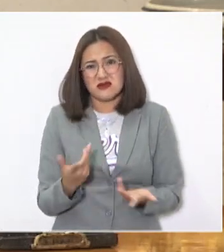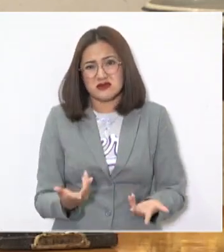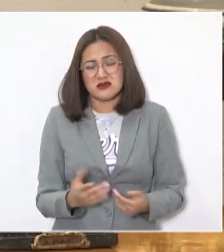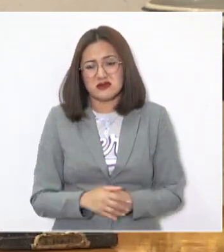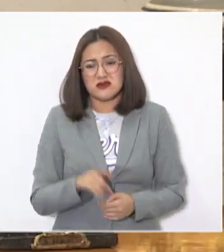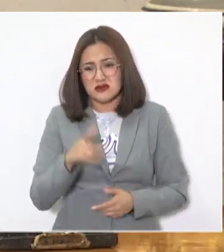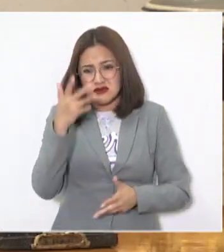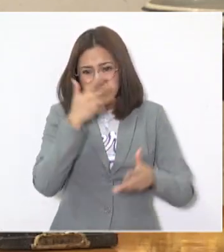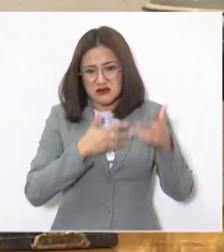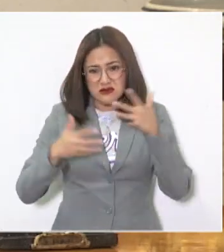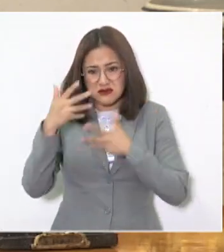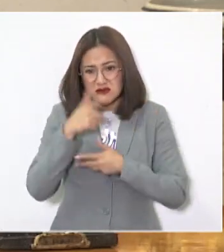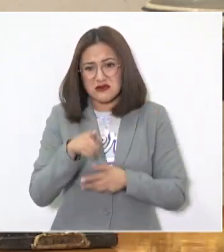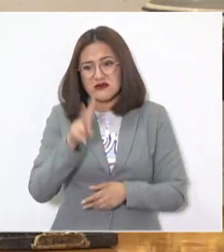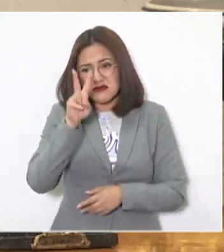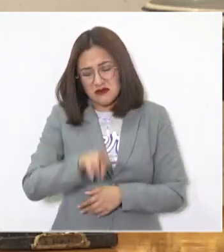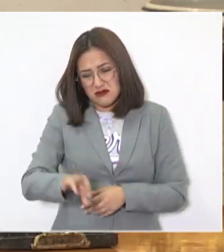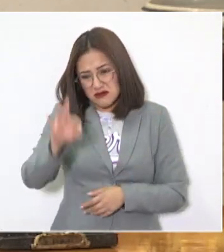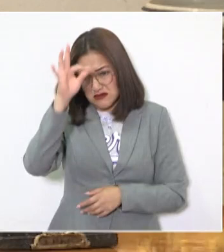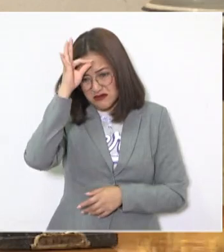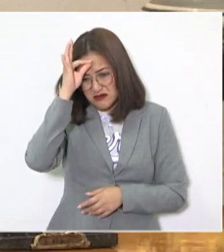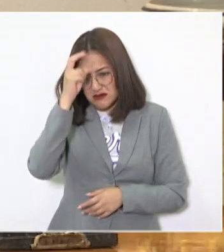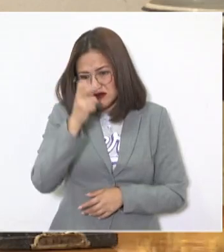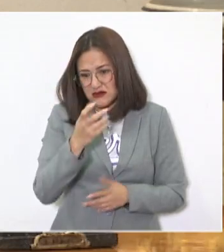crea confusión, es una estupidez esa.